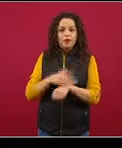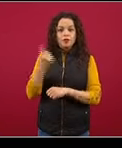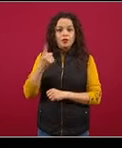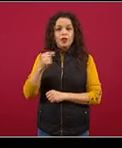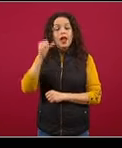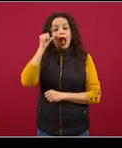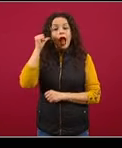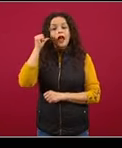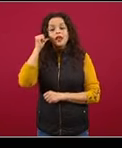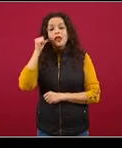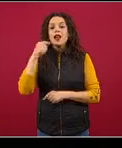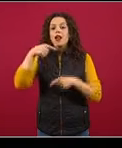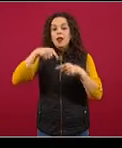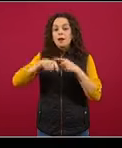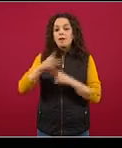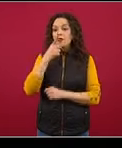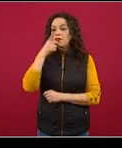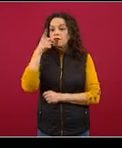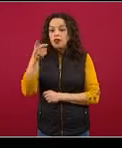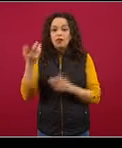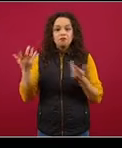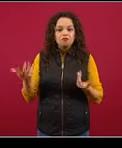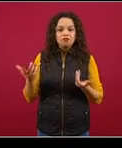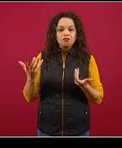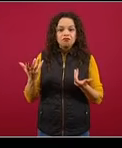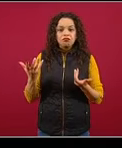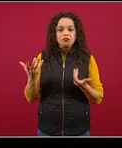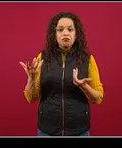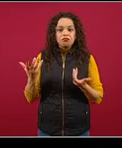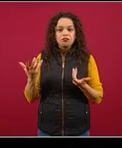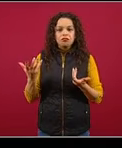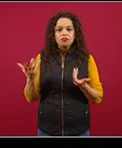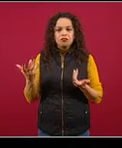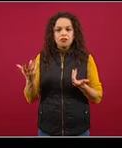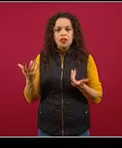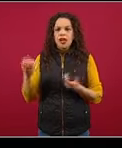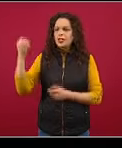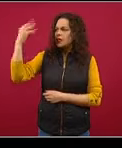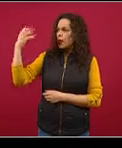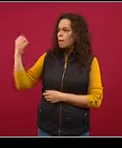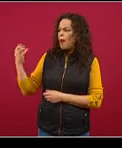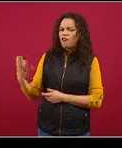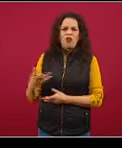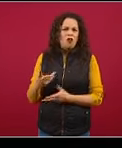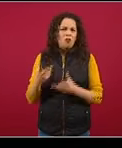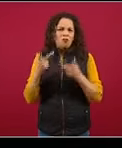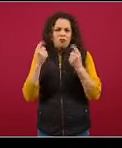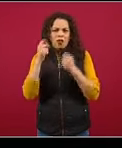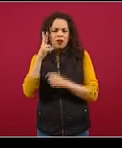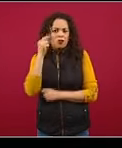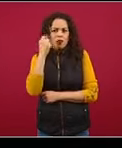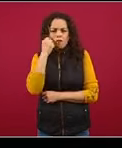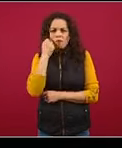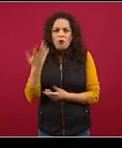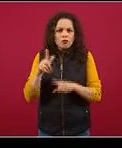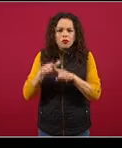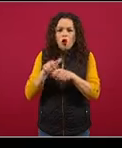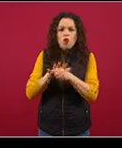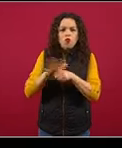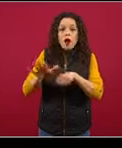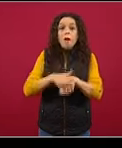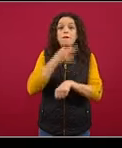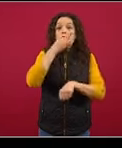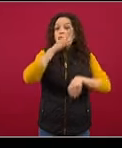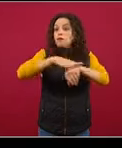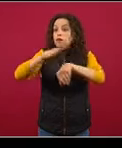Gatell, ¿no? Que poco importaba la alarma sanitaria o el semáforo si estaba la alerta, ¿no? Haciendo un llamado a